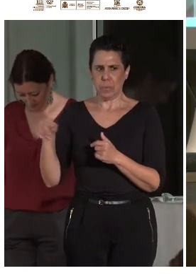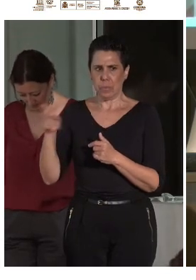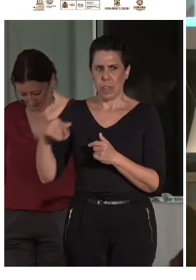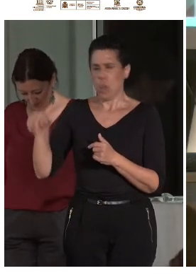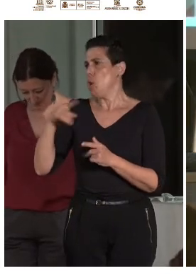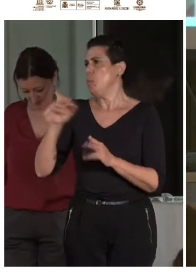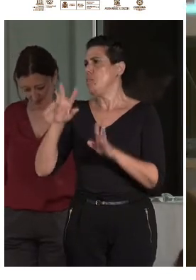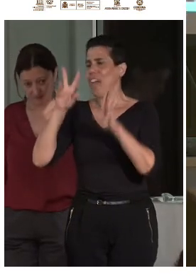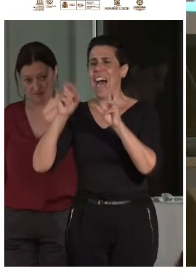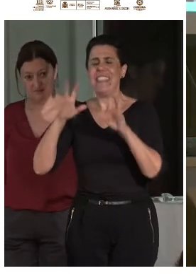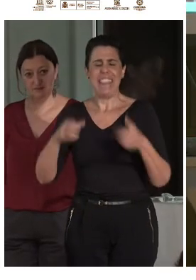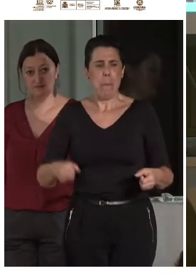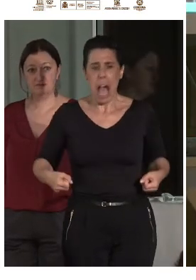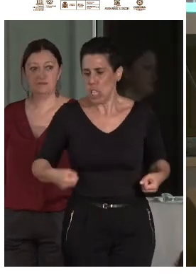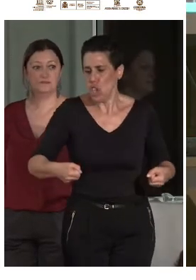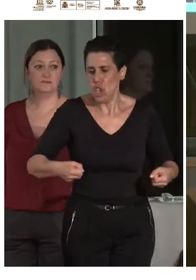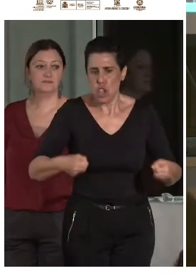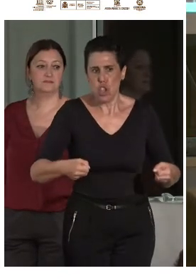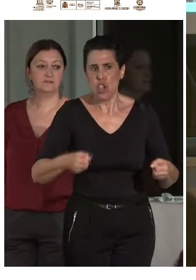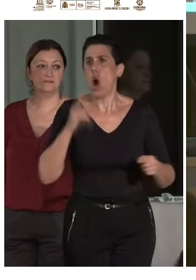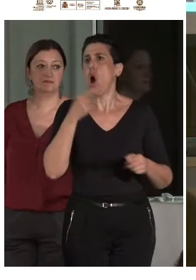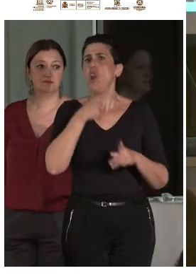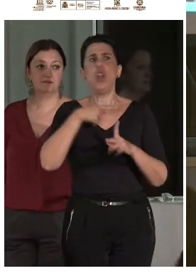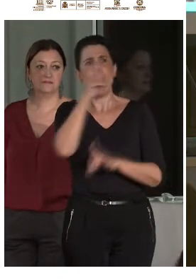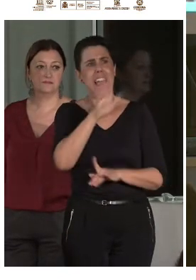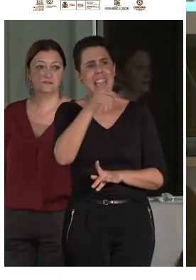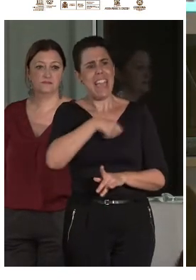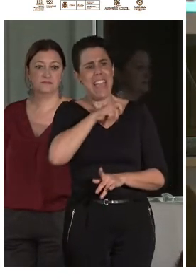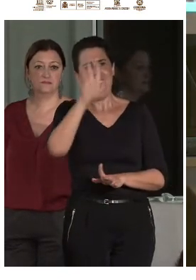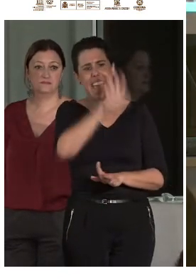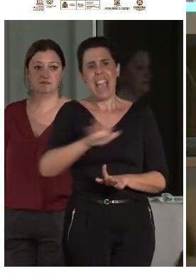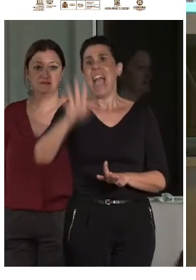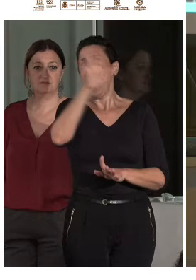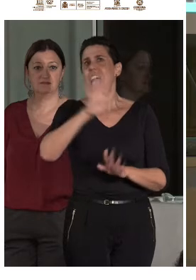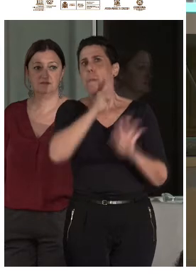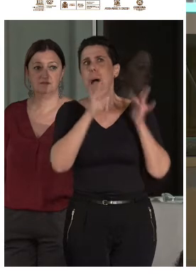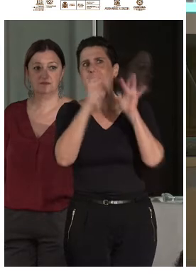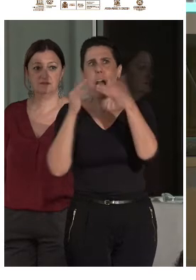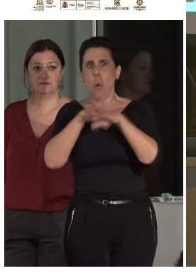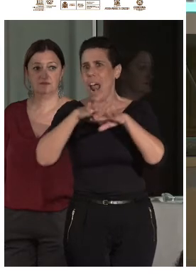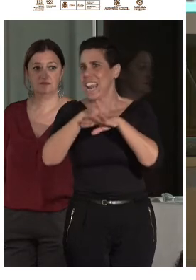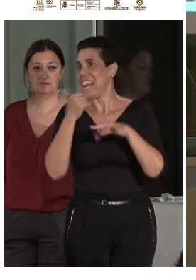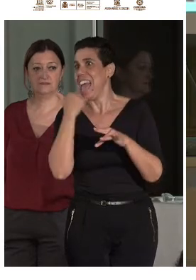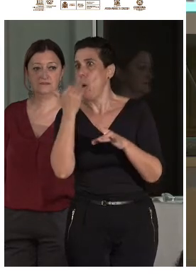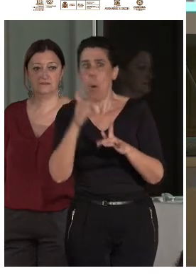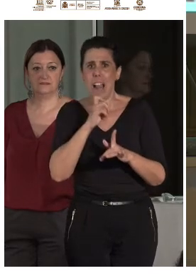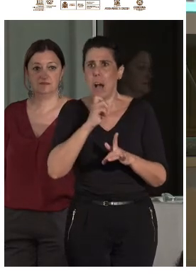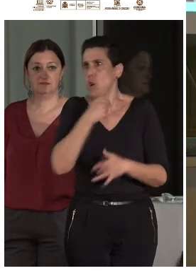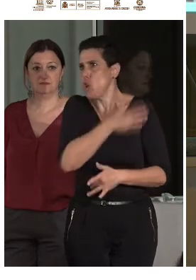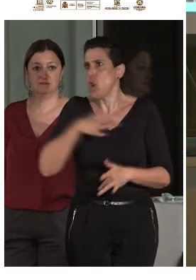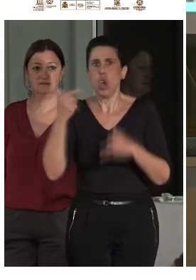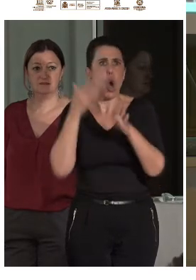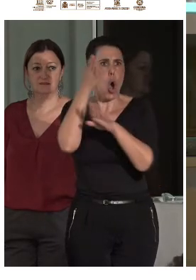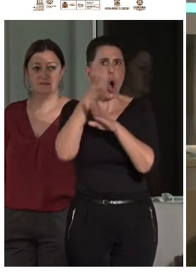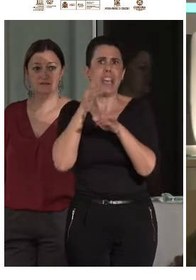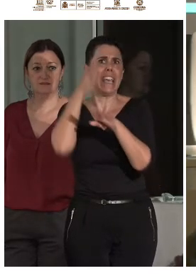el tema de la Yolet a nivel de toda España alguna interconexión para saber si yo quiero ir, por ejemplo,